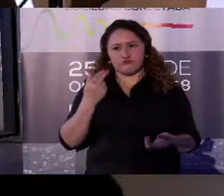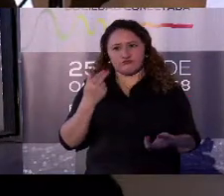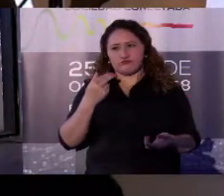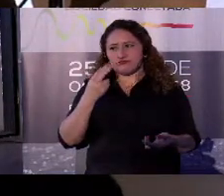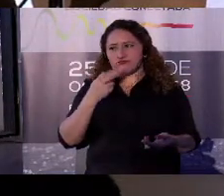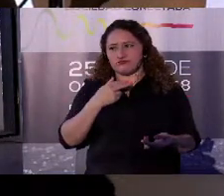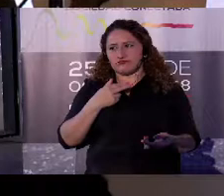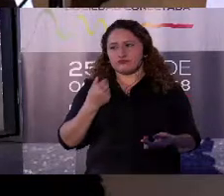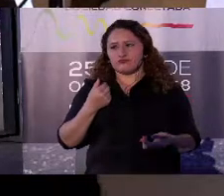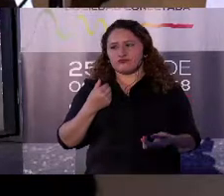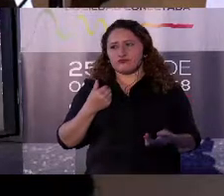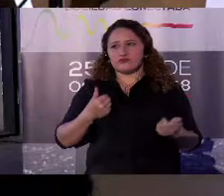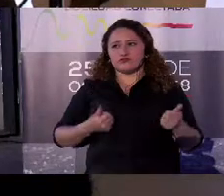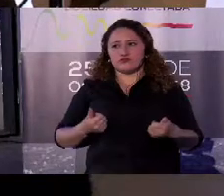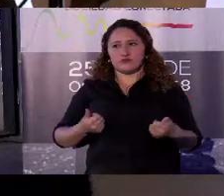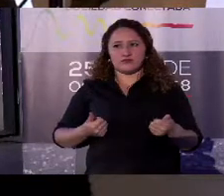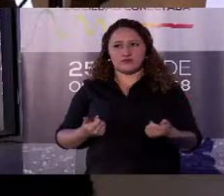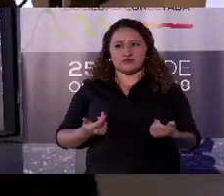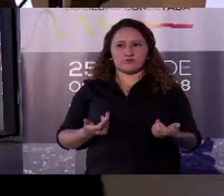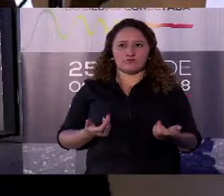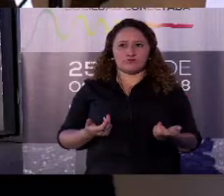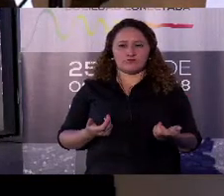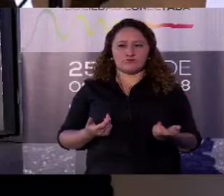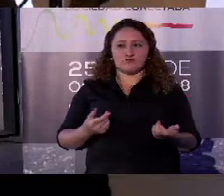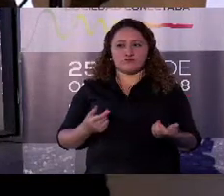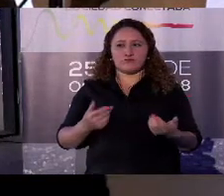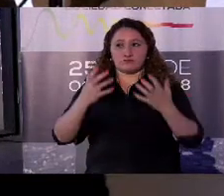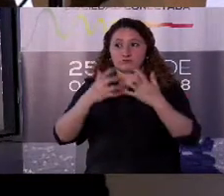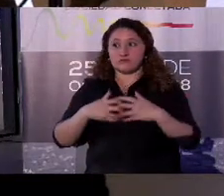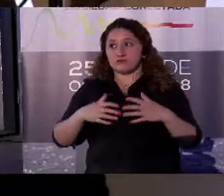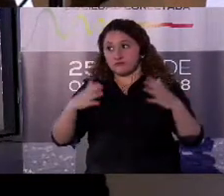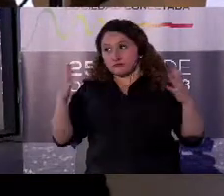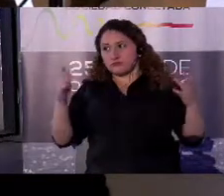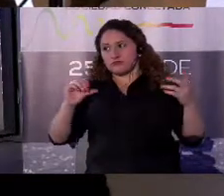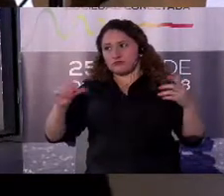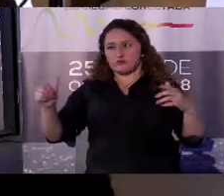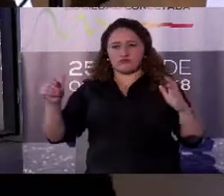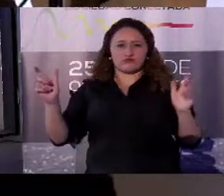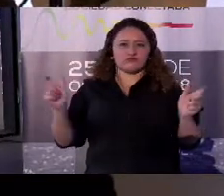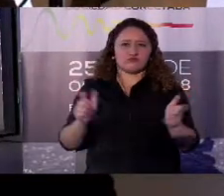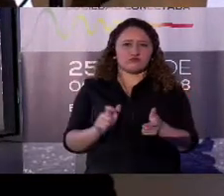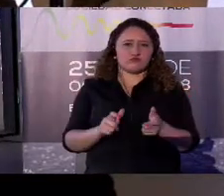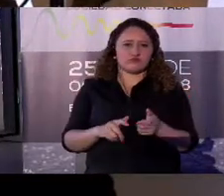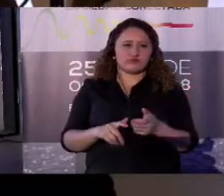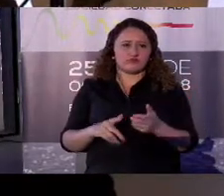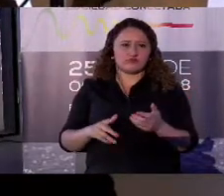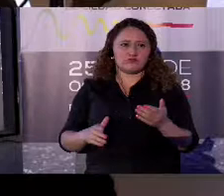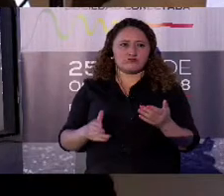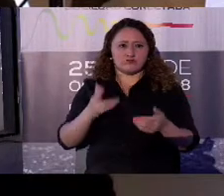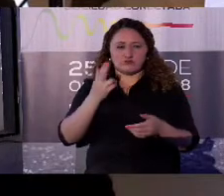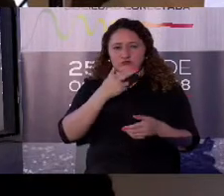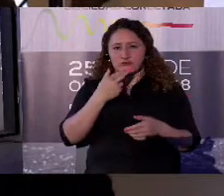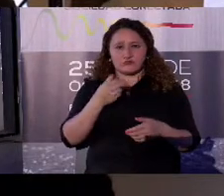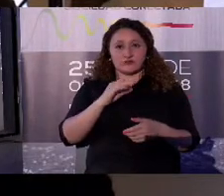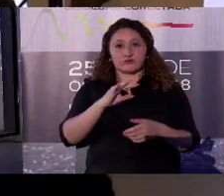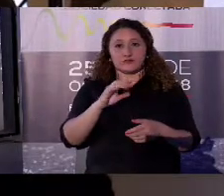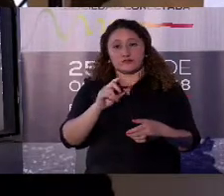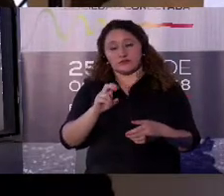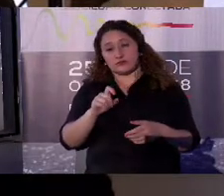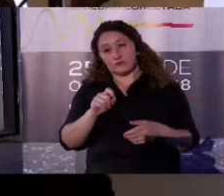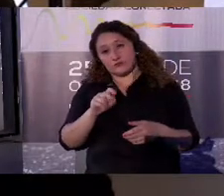que los operadores grandes y los operadores pequeños querían. Las bandas 3.7